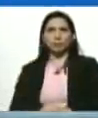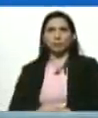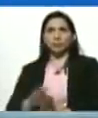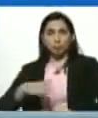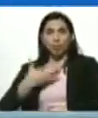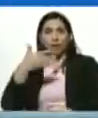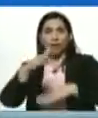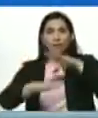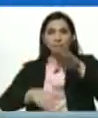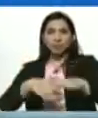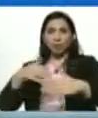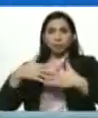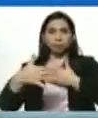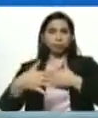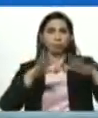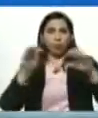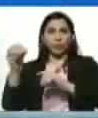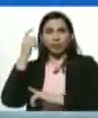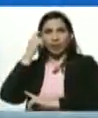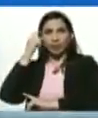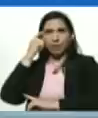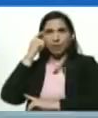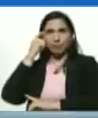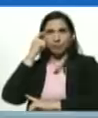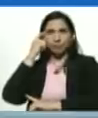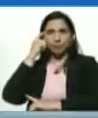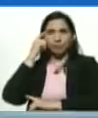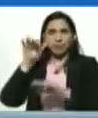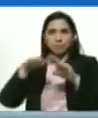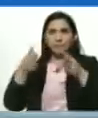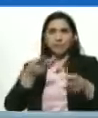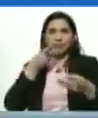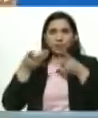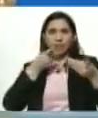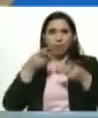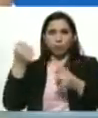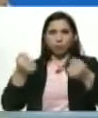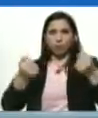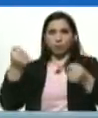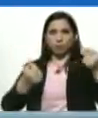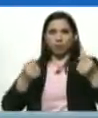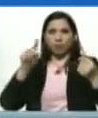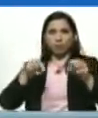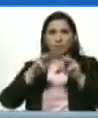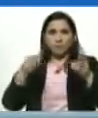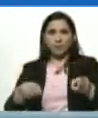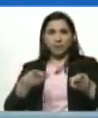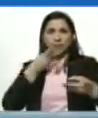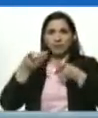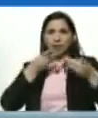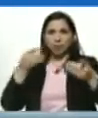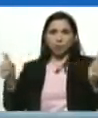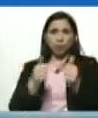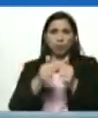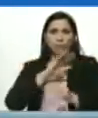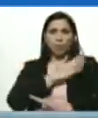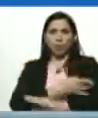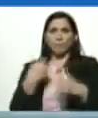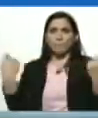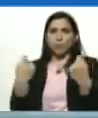poder avanzar en los próximos 90 días en las mesas de diálogo con los transportistas en las mesas de diálogo con el poder popular